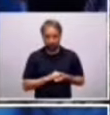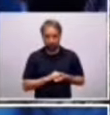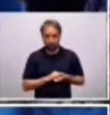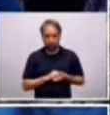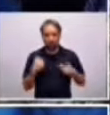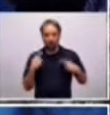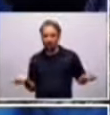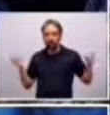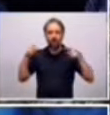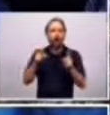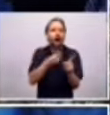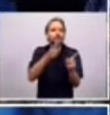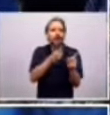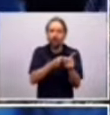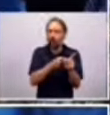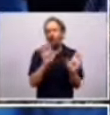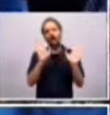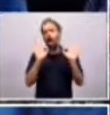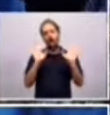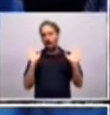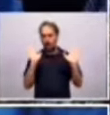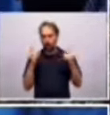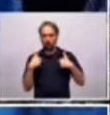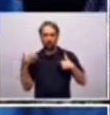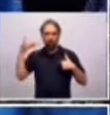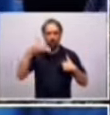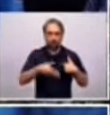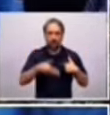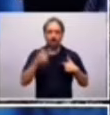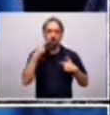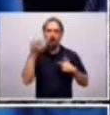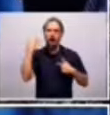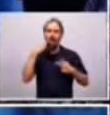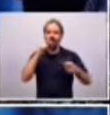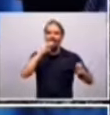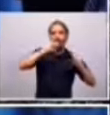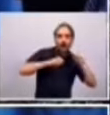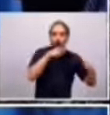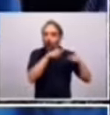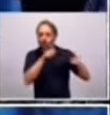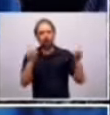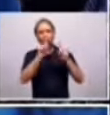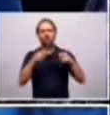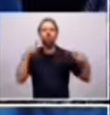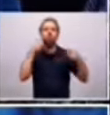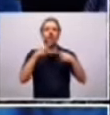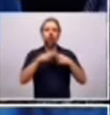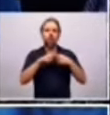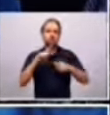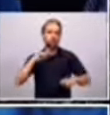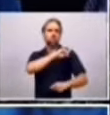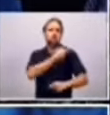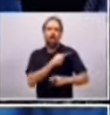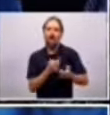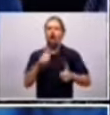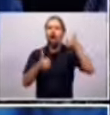gobierno. Se decidió hacerlo de manera gradual. Hoy fue el primer paso en la calle, ayer fue el primer